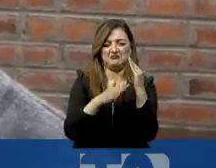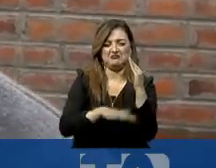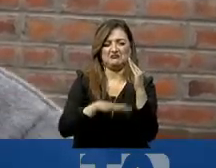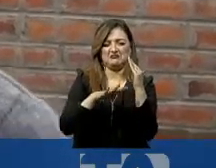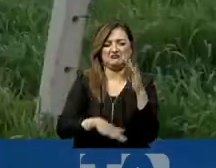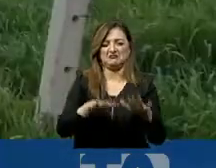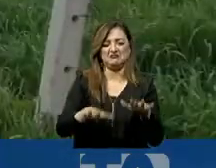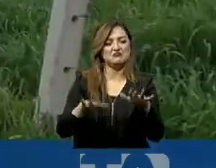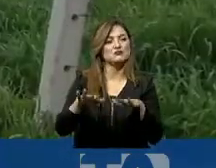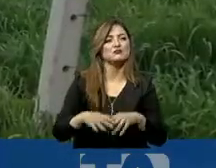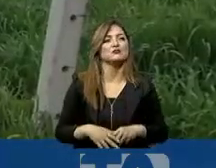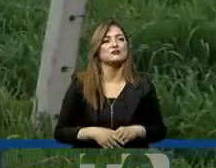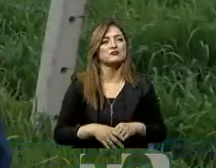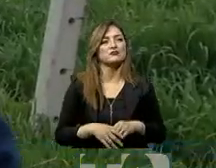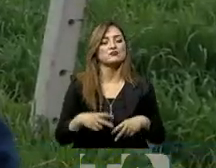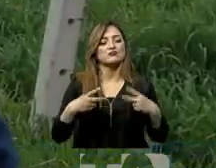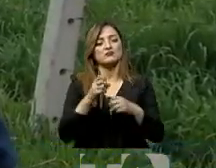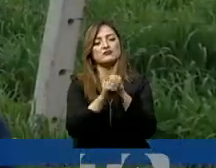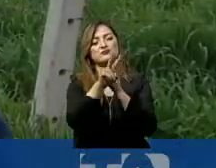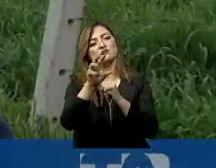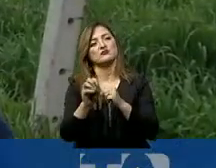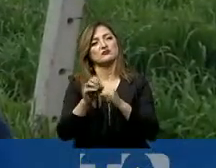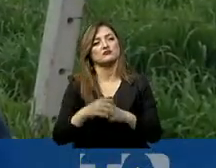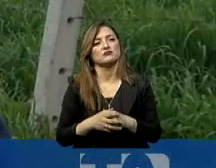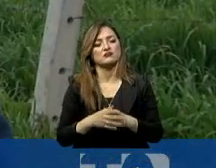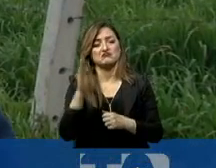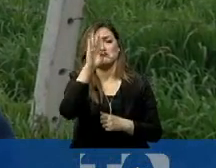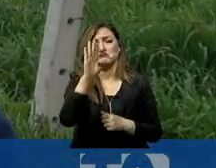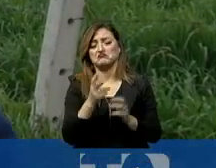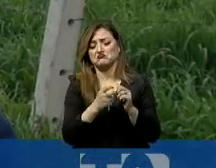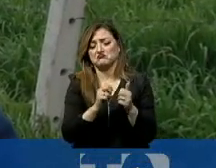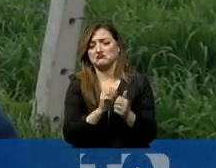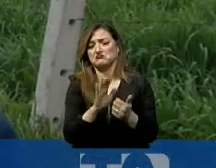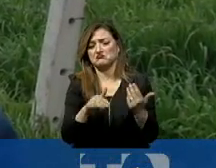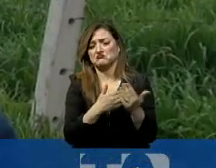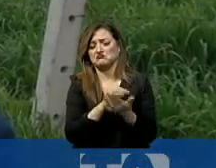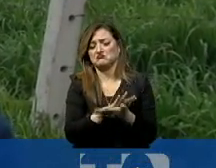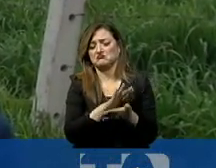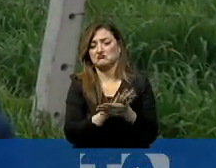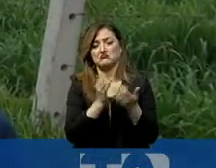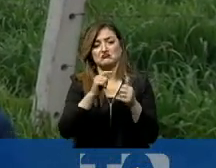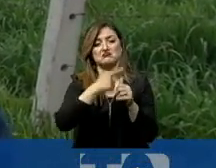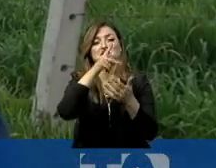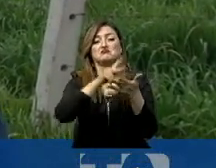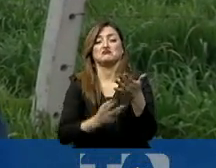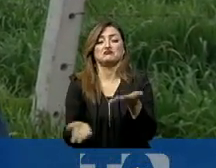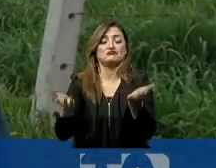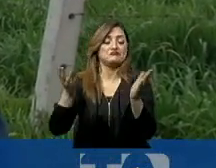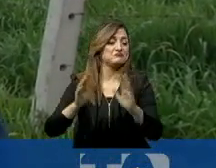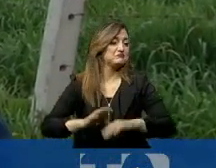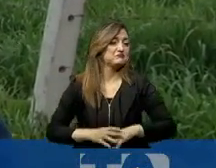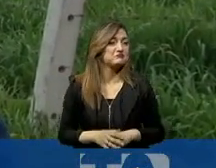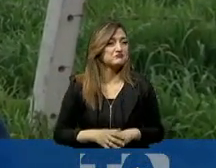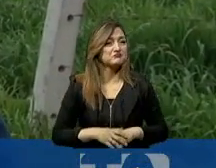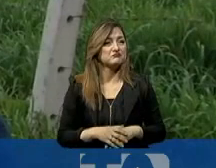esto ha afectado, pues vea. 20 años vivimos aquí, pero no hemos pasado así. Ahora que la primera vez que pasa así, pues y